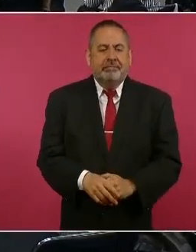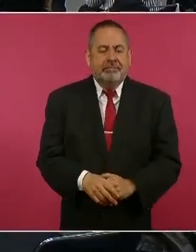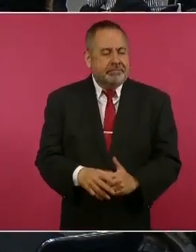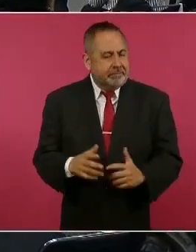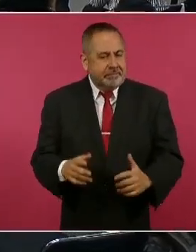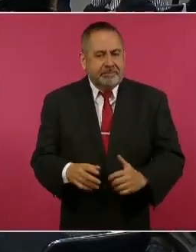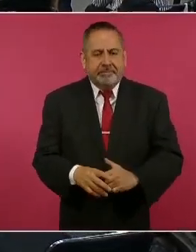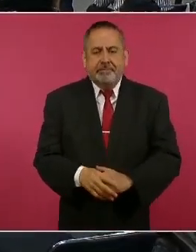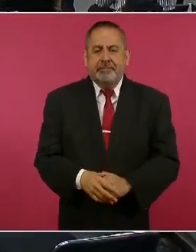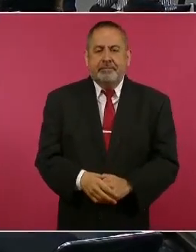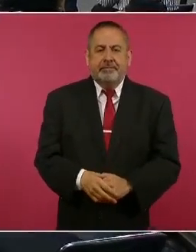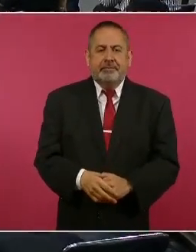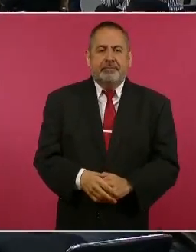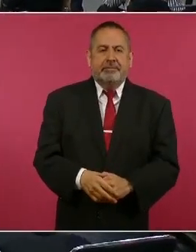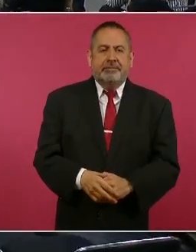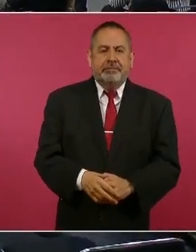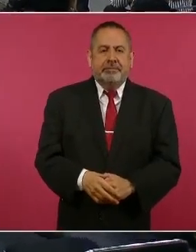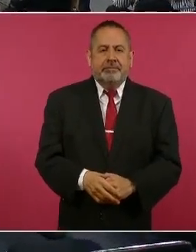entonces,